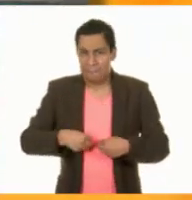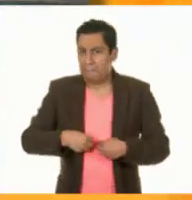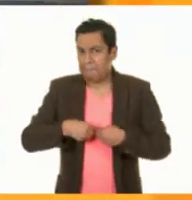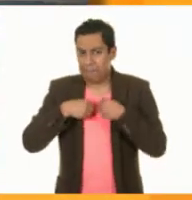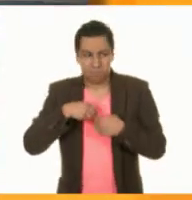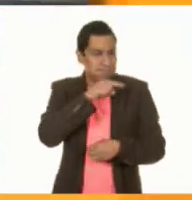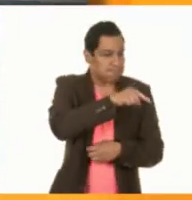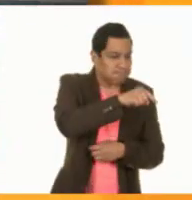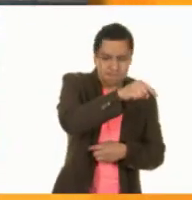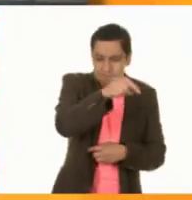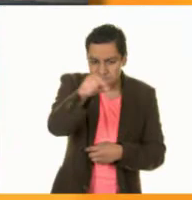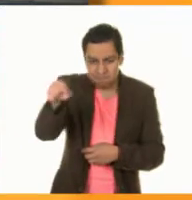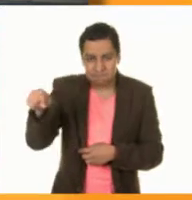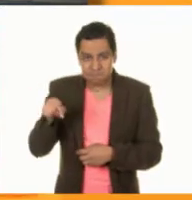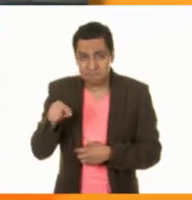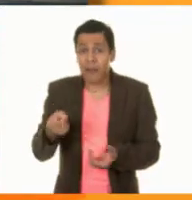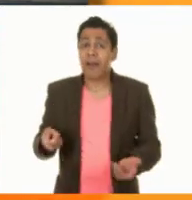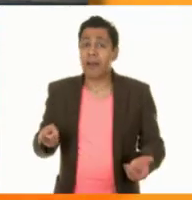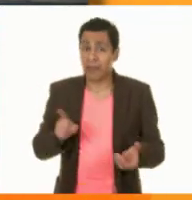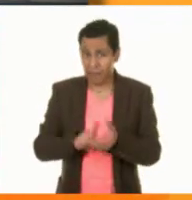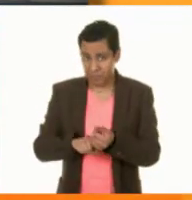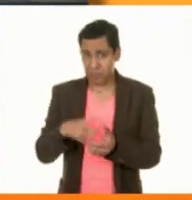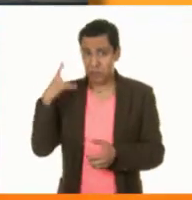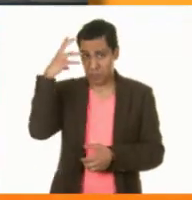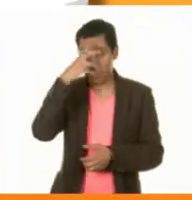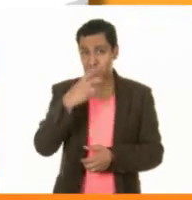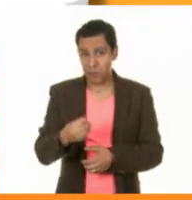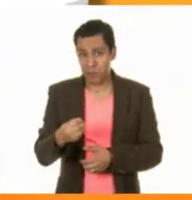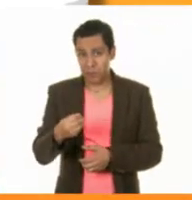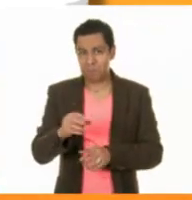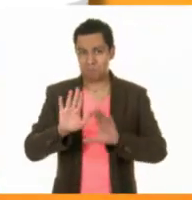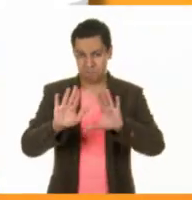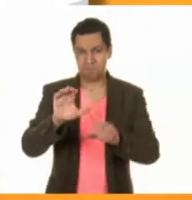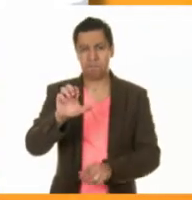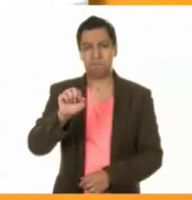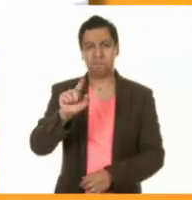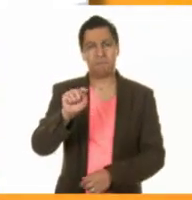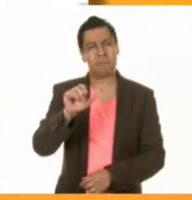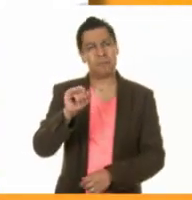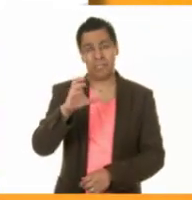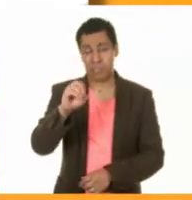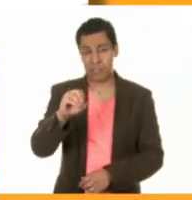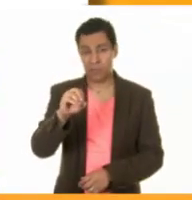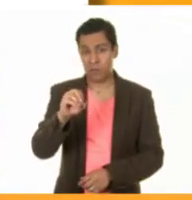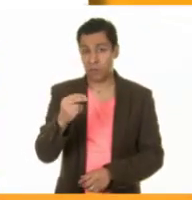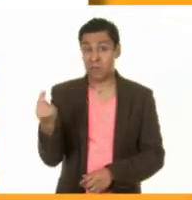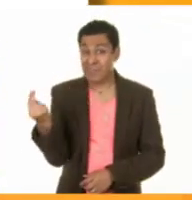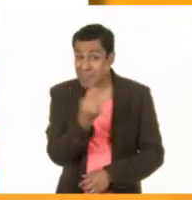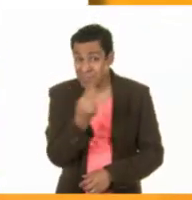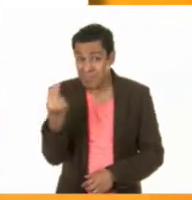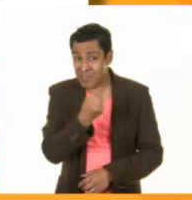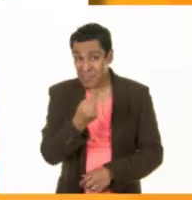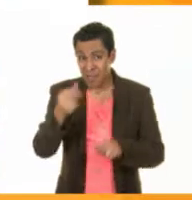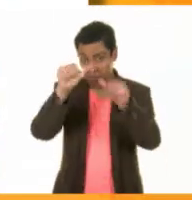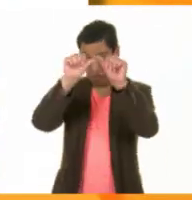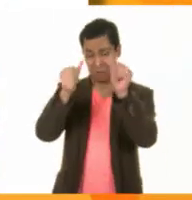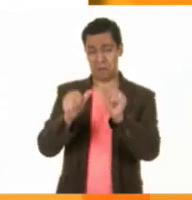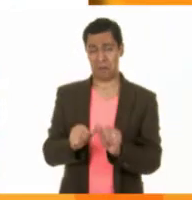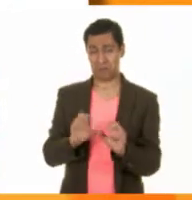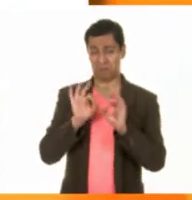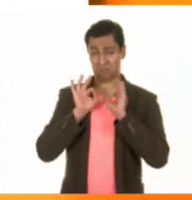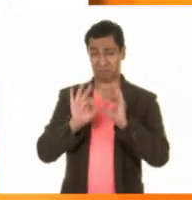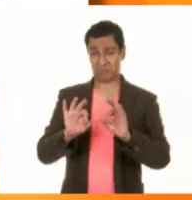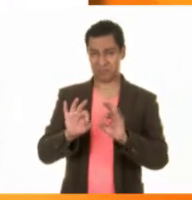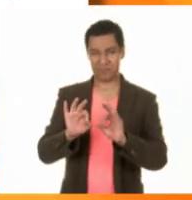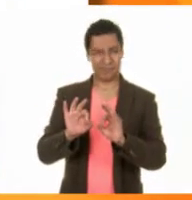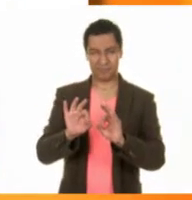primera cuestión. Y la otra cuestión es que lo estético no es necesariamente lo artístico, ¿sí? Yo estoy